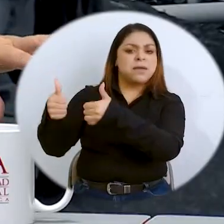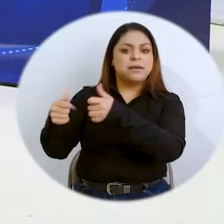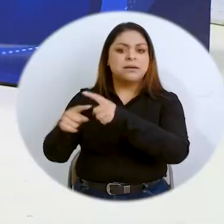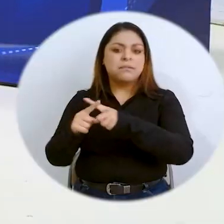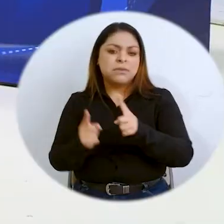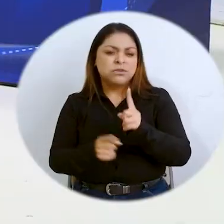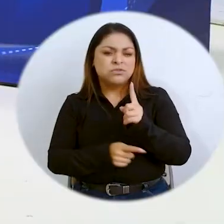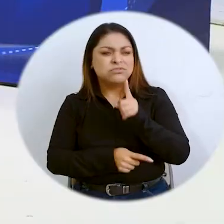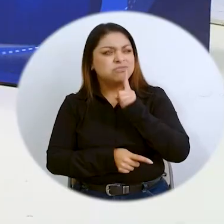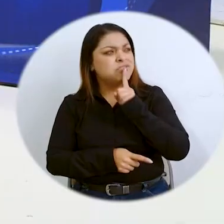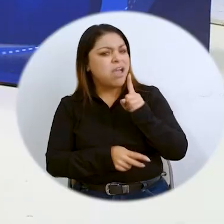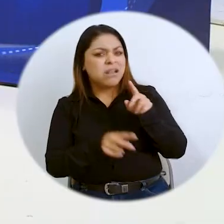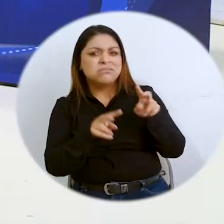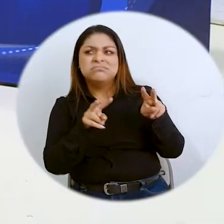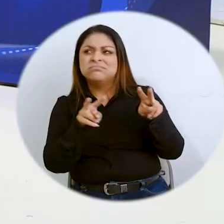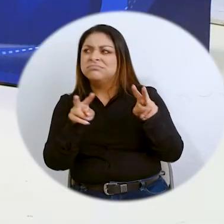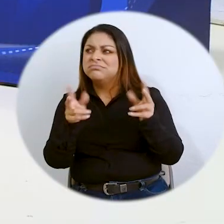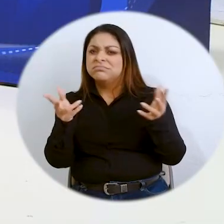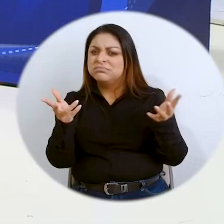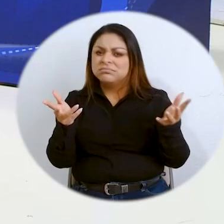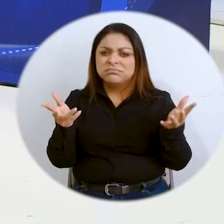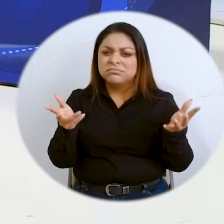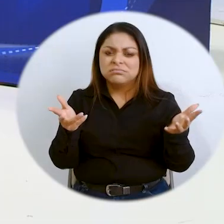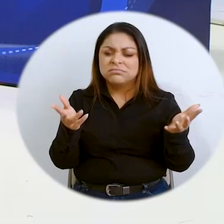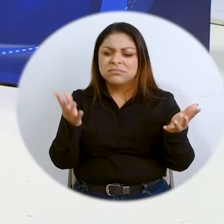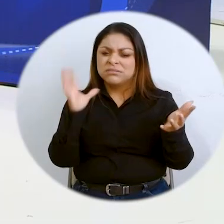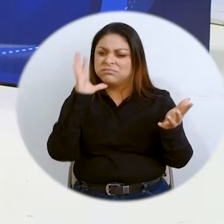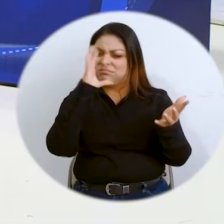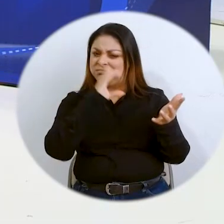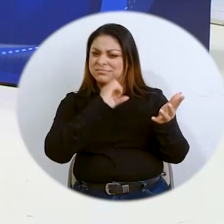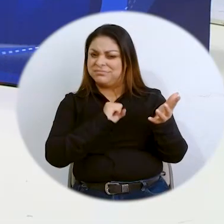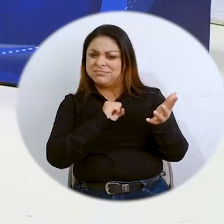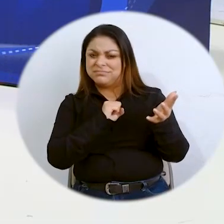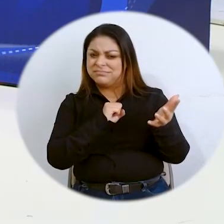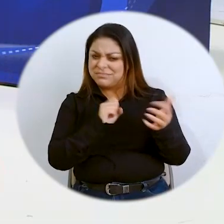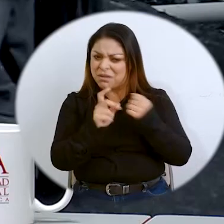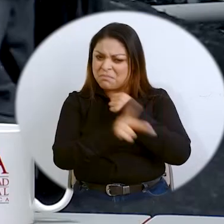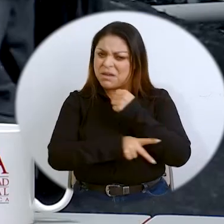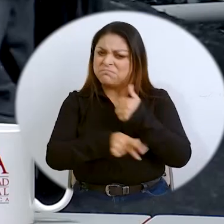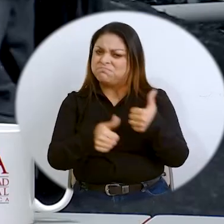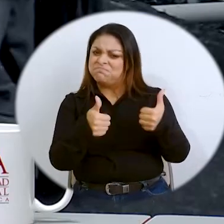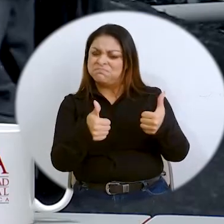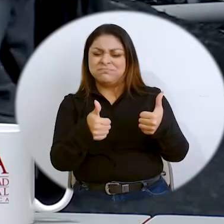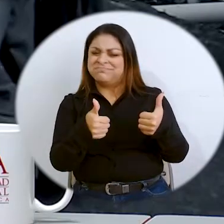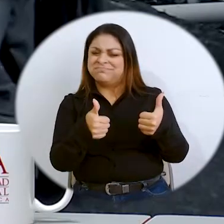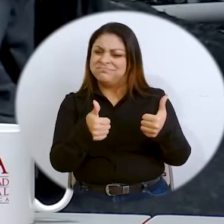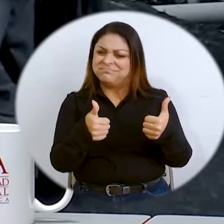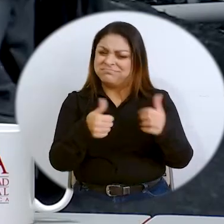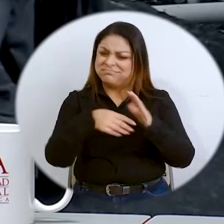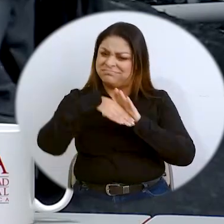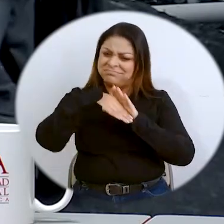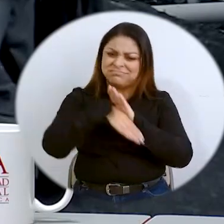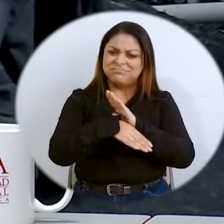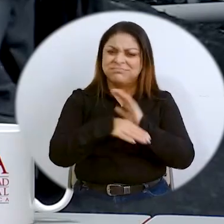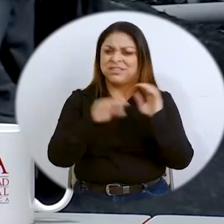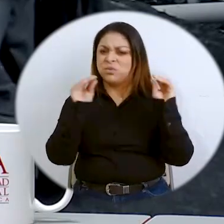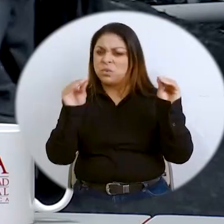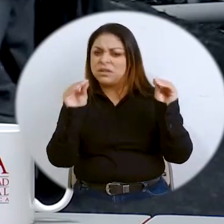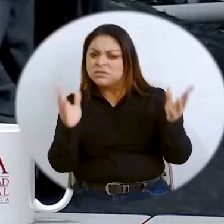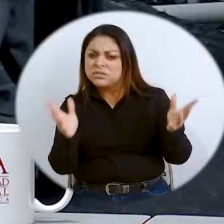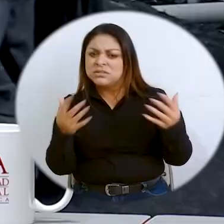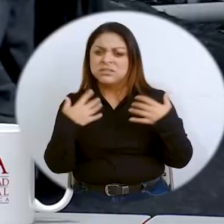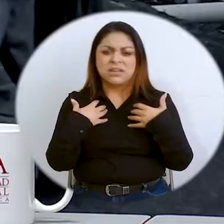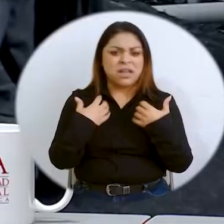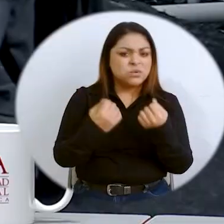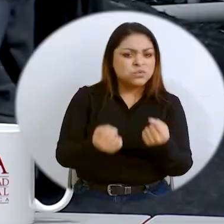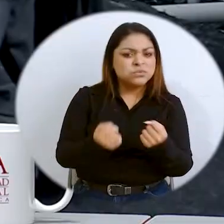demás. Pero en la realidad, las y los costarricenses percibimos, ¿verdad?, que el país enfrenta una